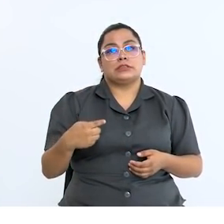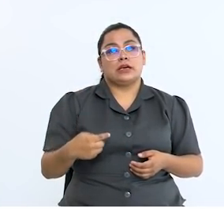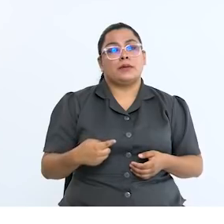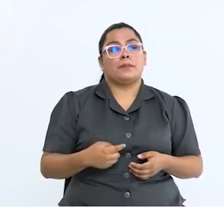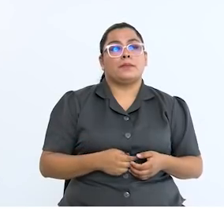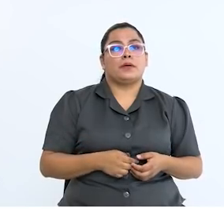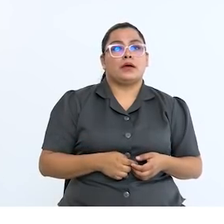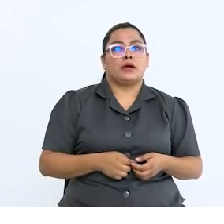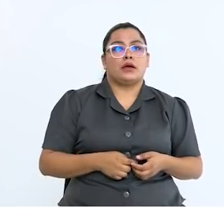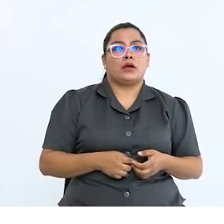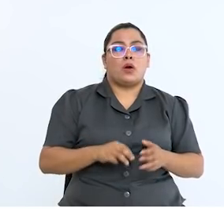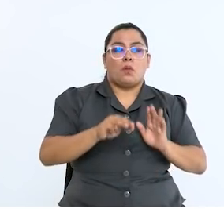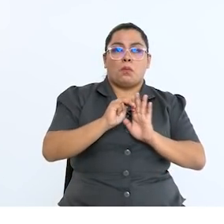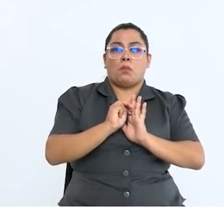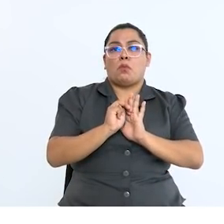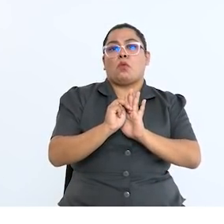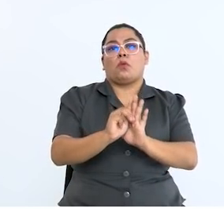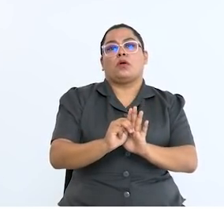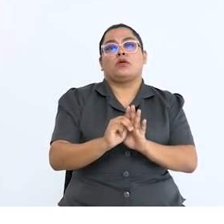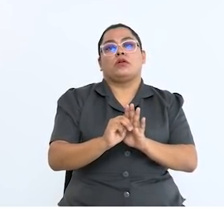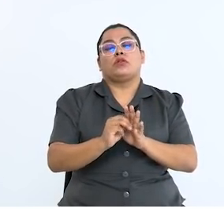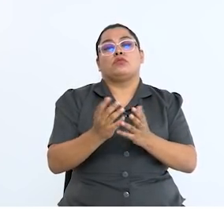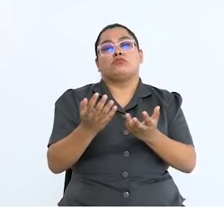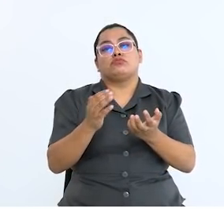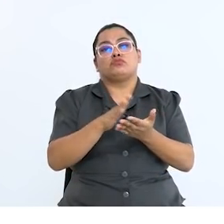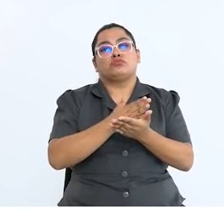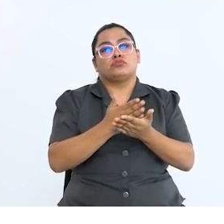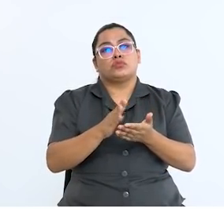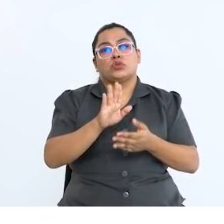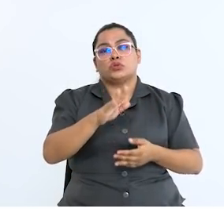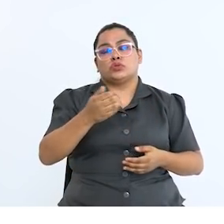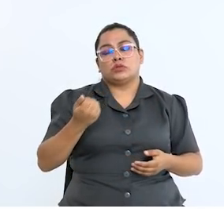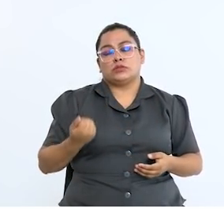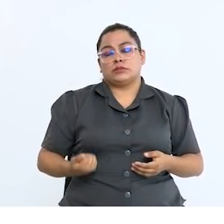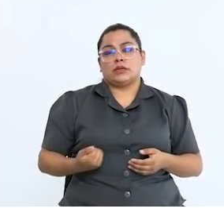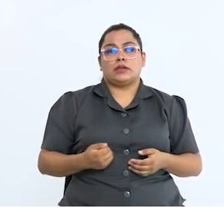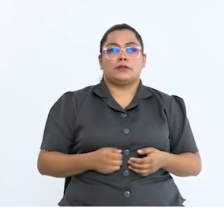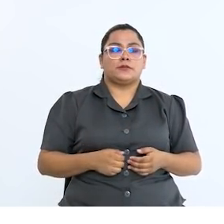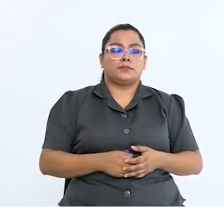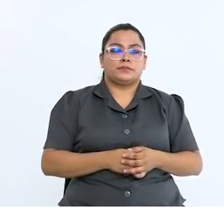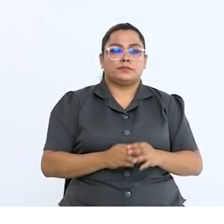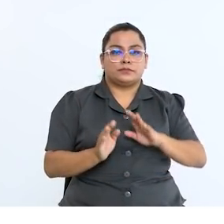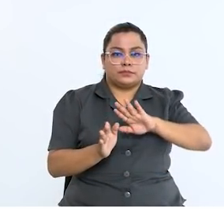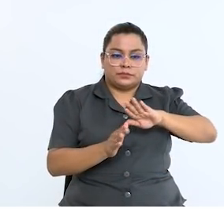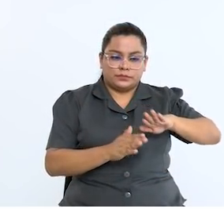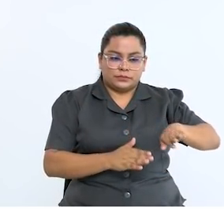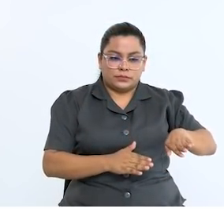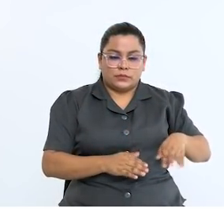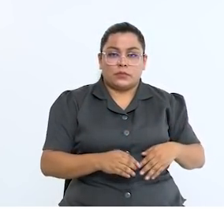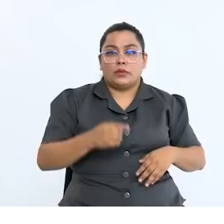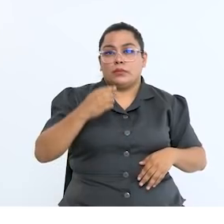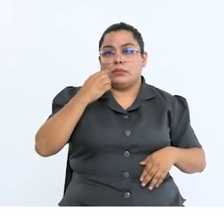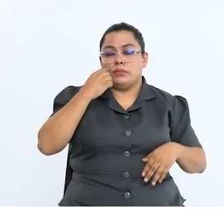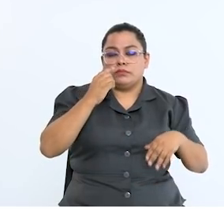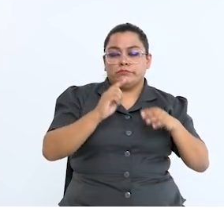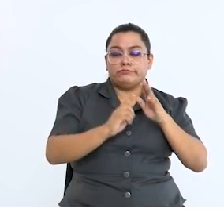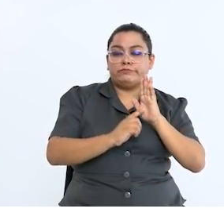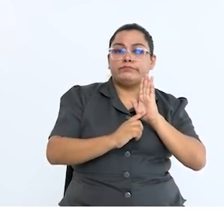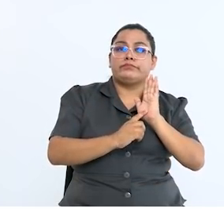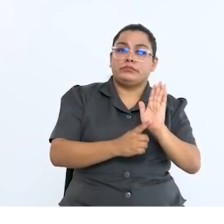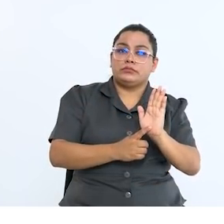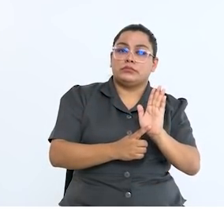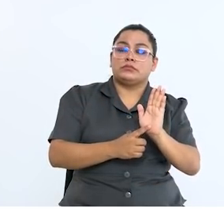maestra siempre tiene que hacer un modelaje de lo que quiere compartir con sus estudiantes. Por otro lado, las evidencias